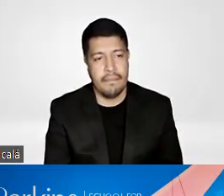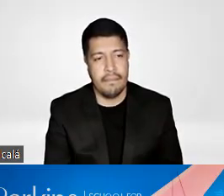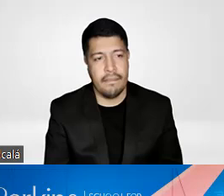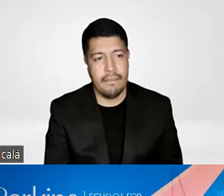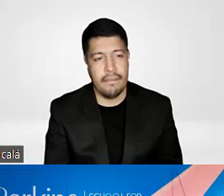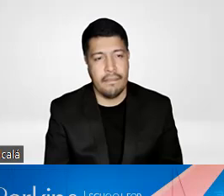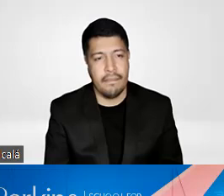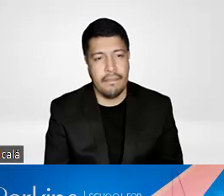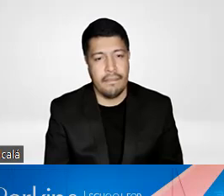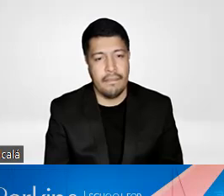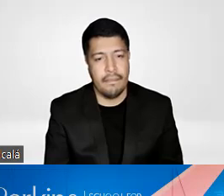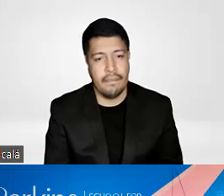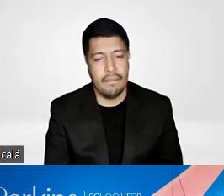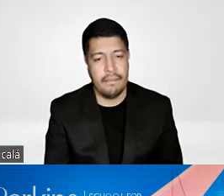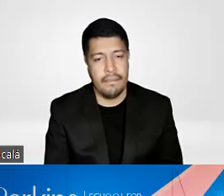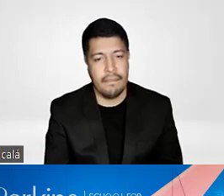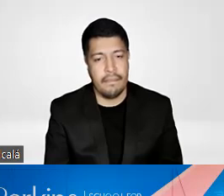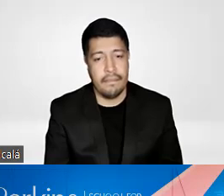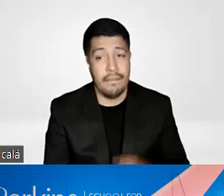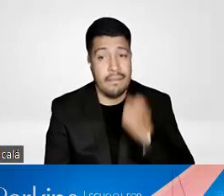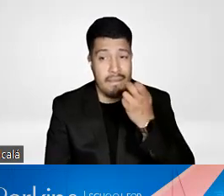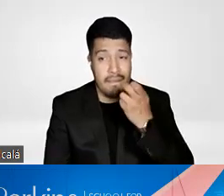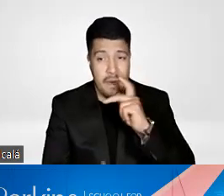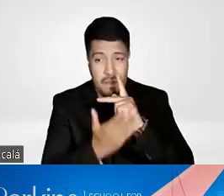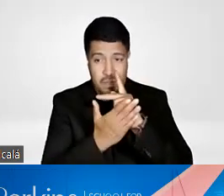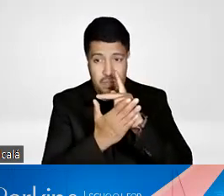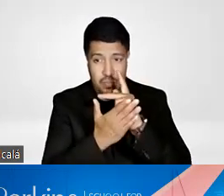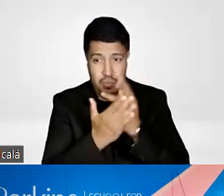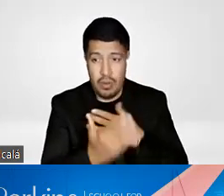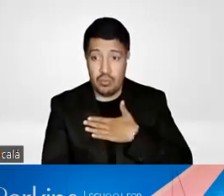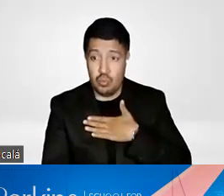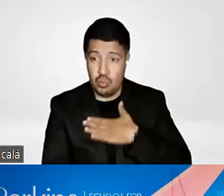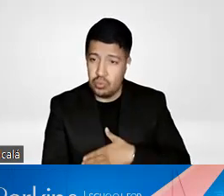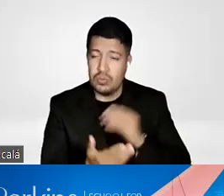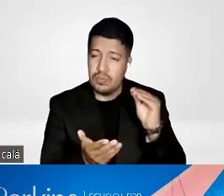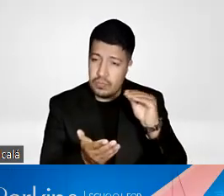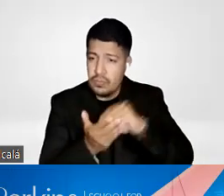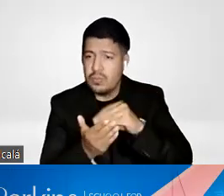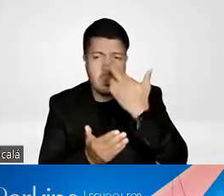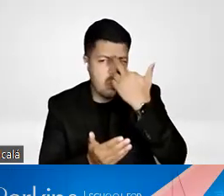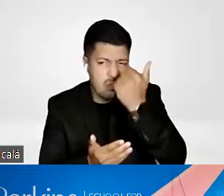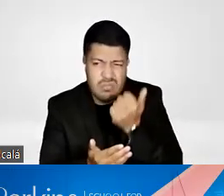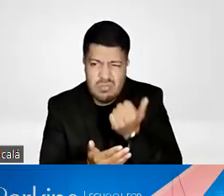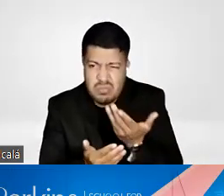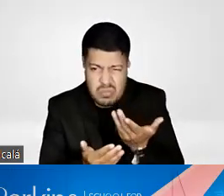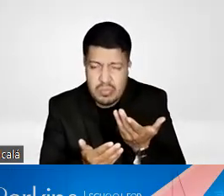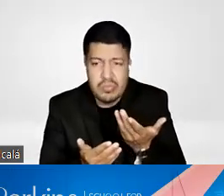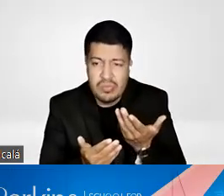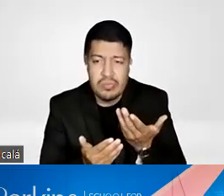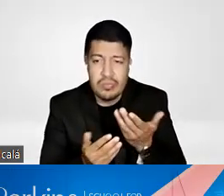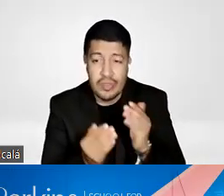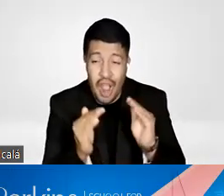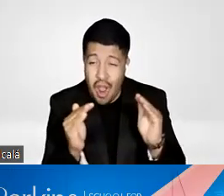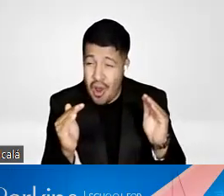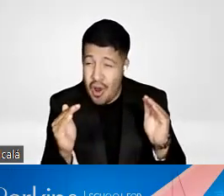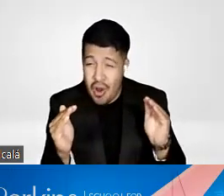¿Por qué se justificó este programa? ¿Por qué se justifica el programa? Tan simple y sencillo como el cuidado de la primera infancia es